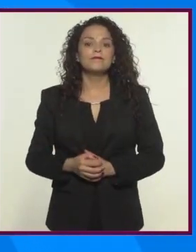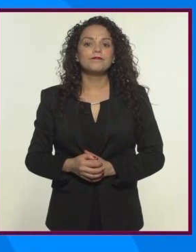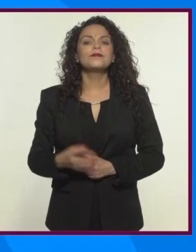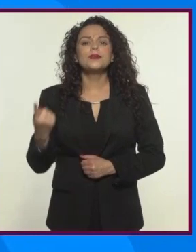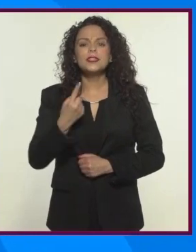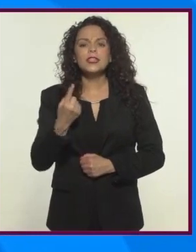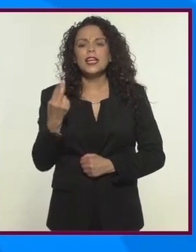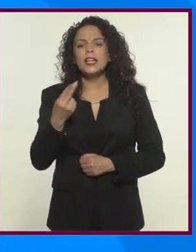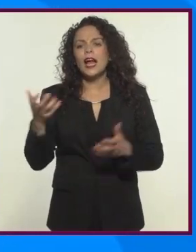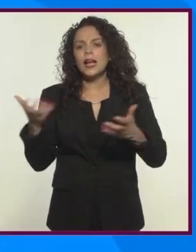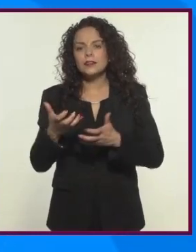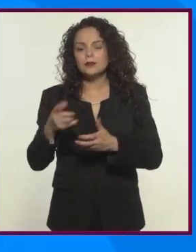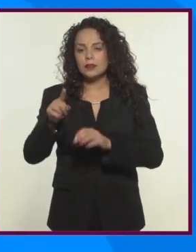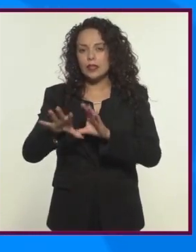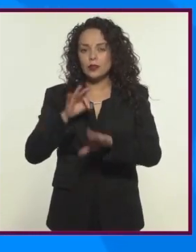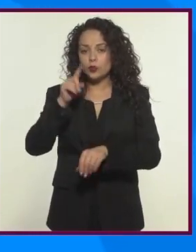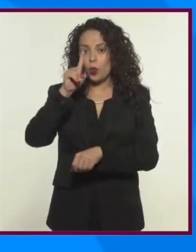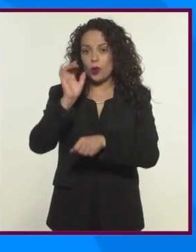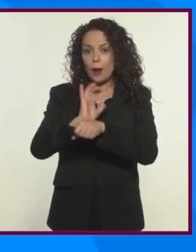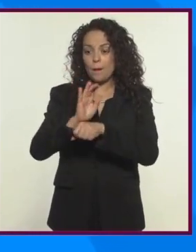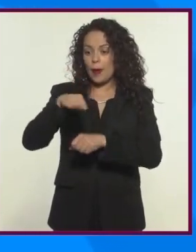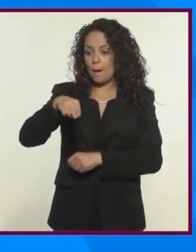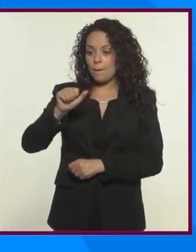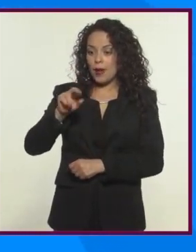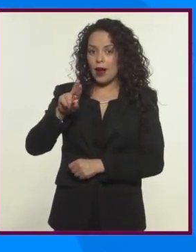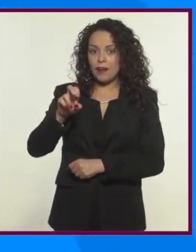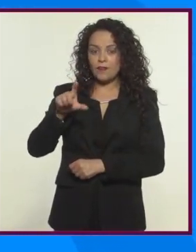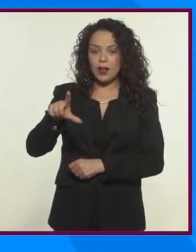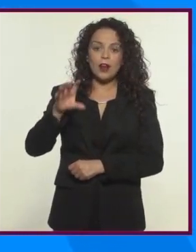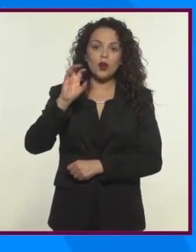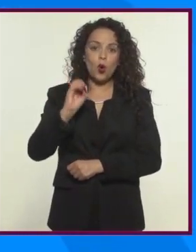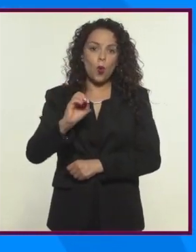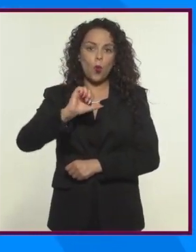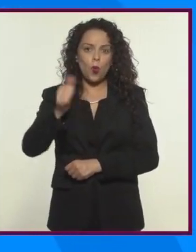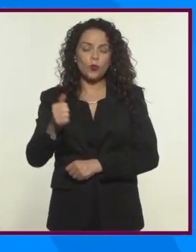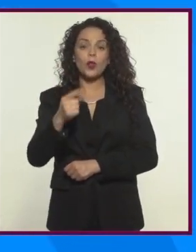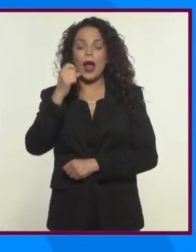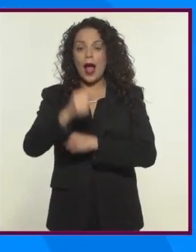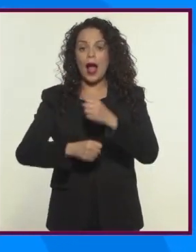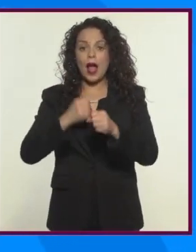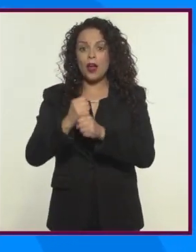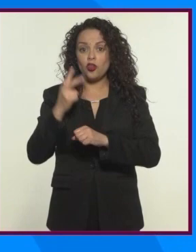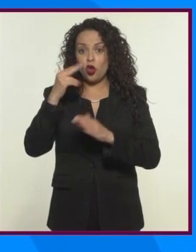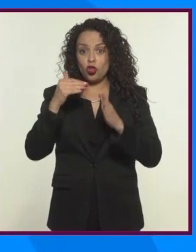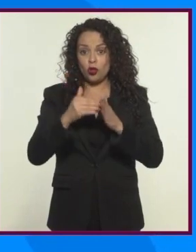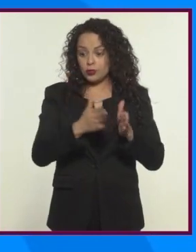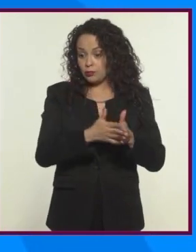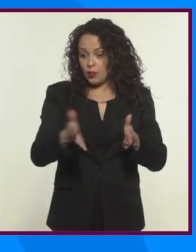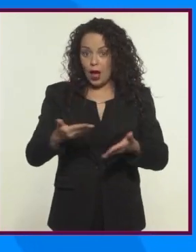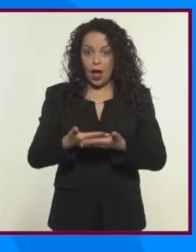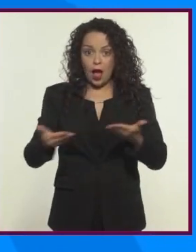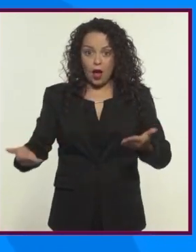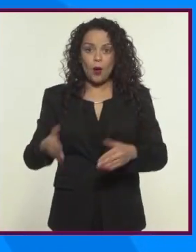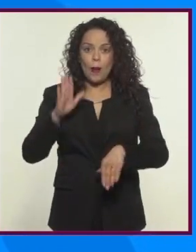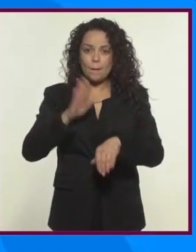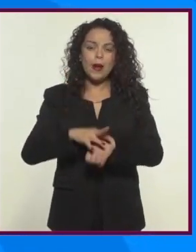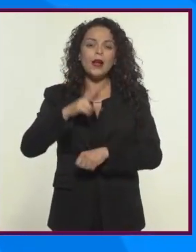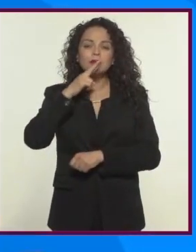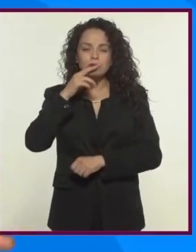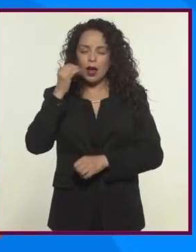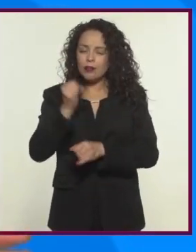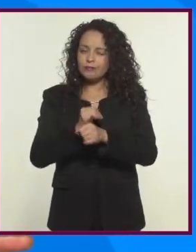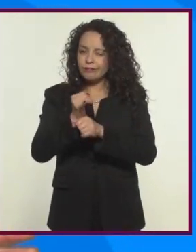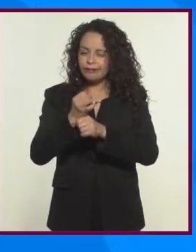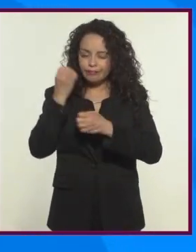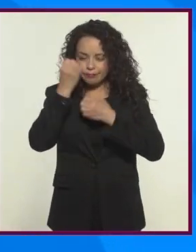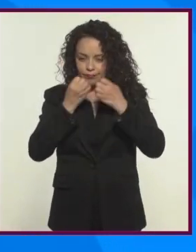dinámica es la siguiente. Tienen que escoger una de las películas de Marvel o DC que hayan salido del 2000 para acá y hacerle el mejor